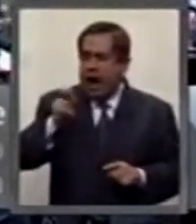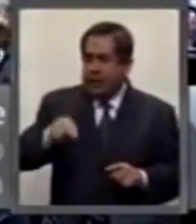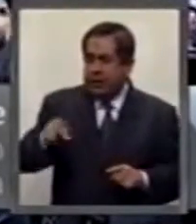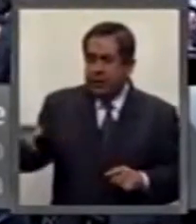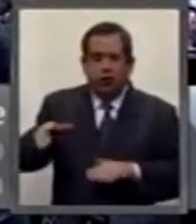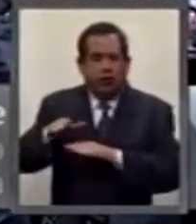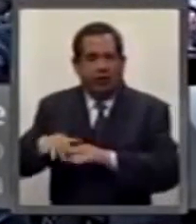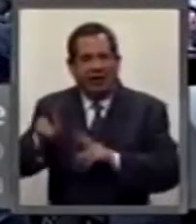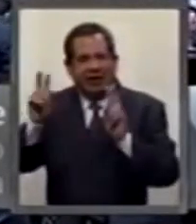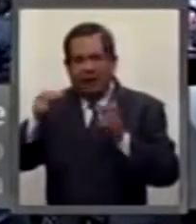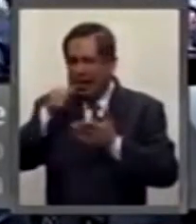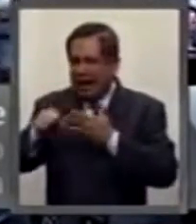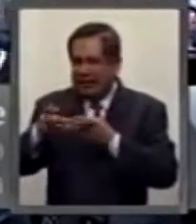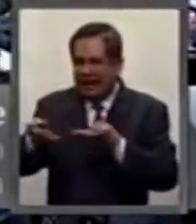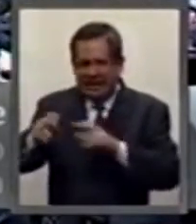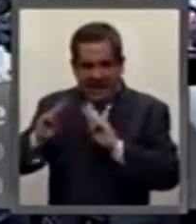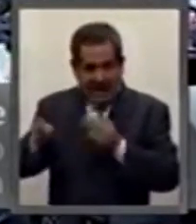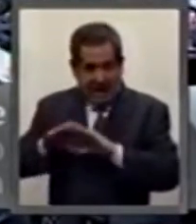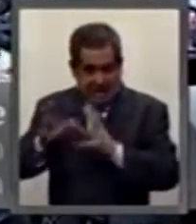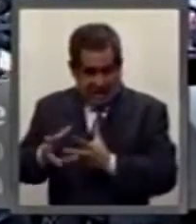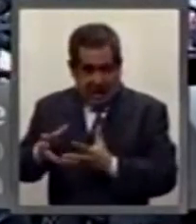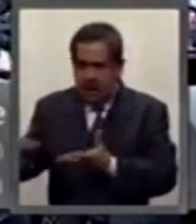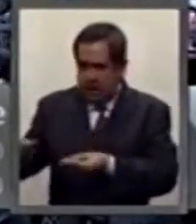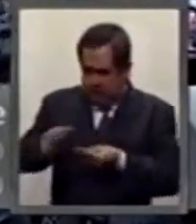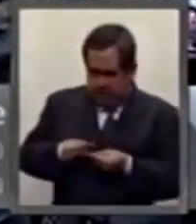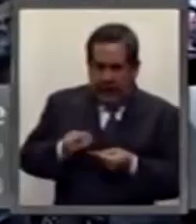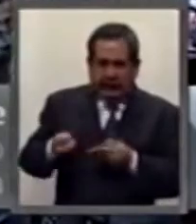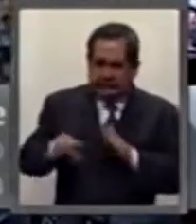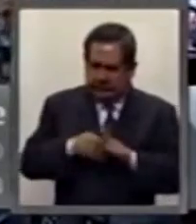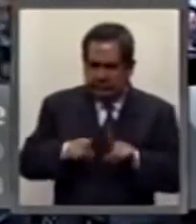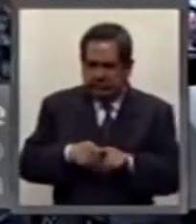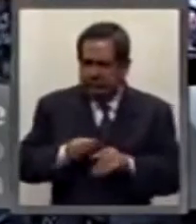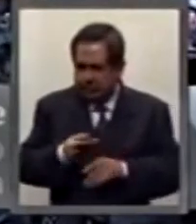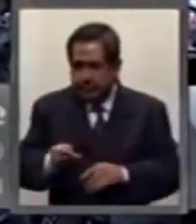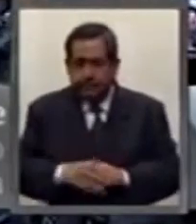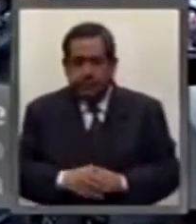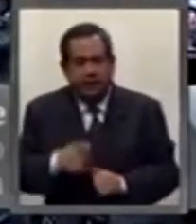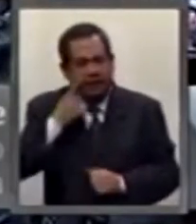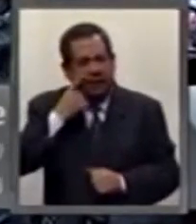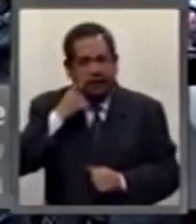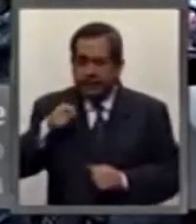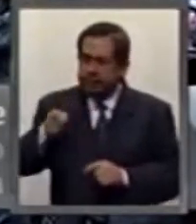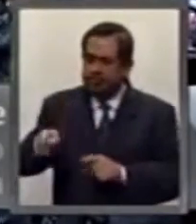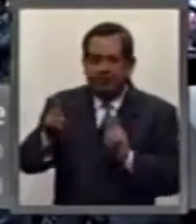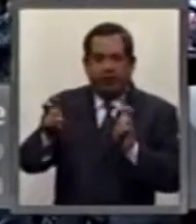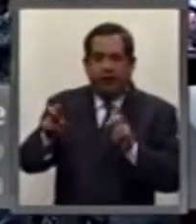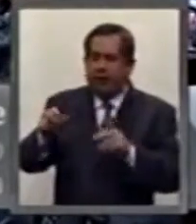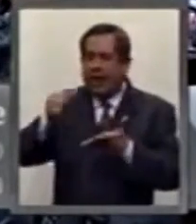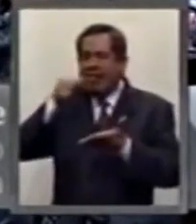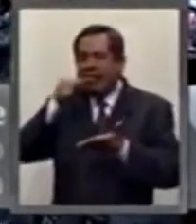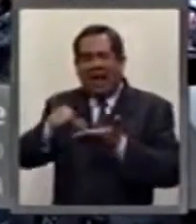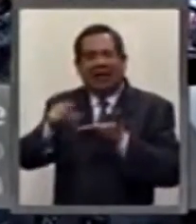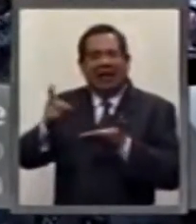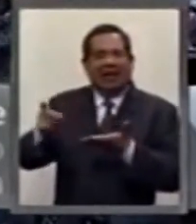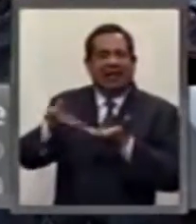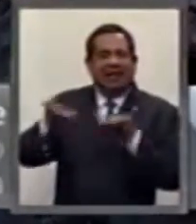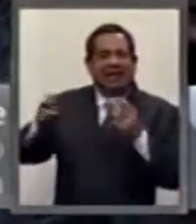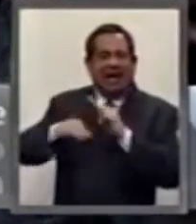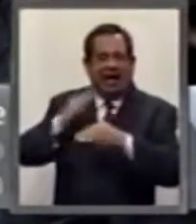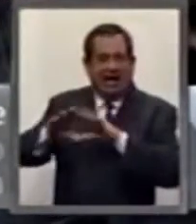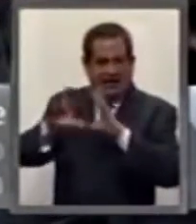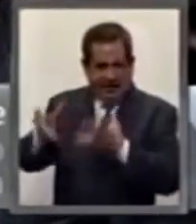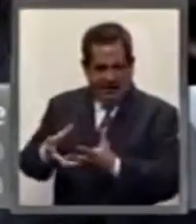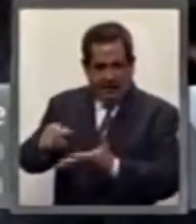Montoya. En este sentido, es importante considerar que la Carta de la Tierra es el documento global